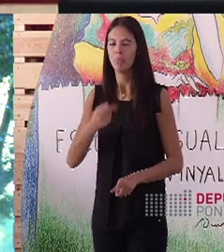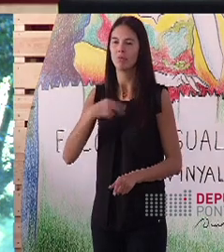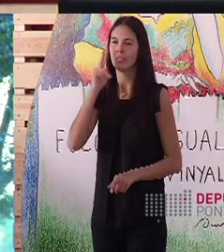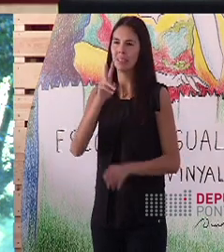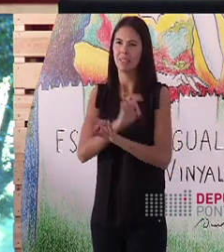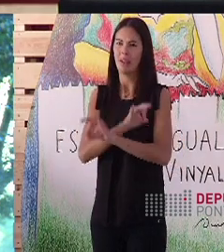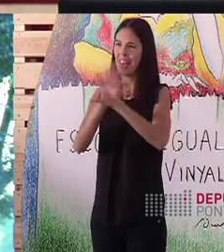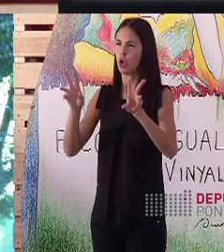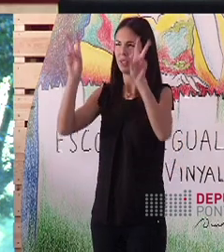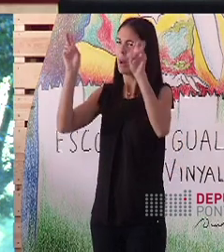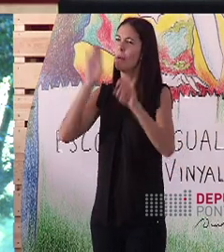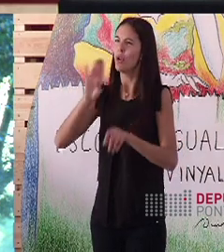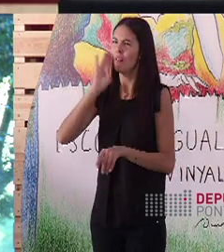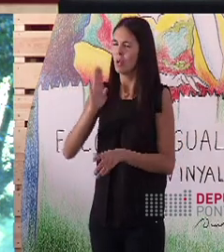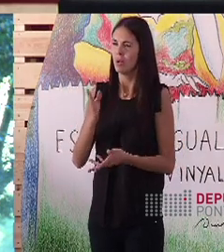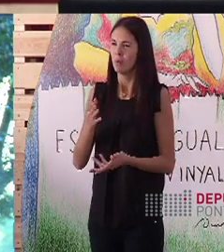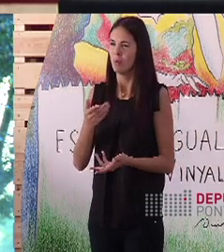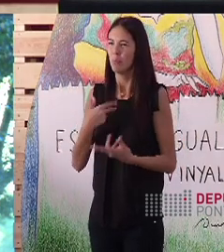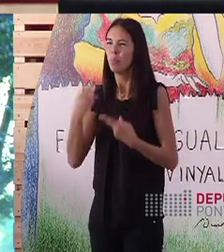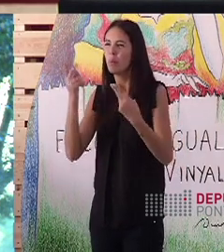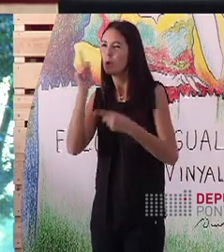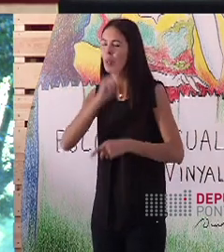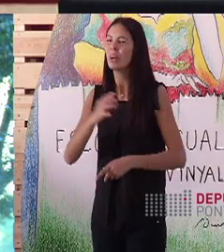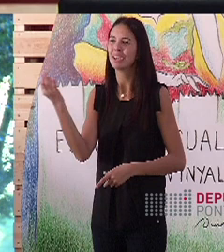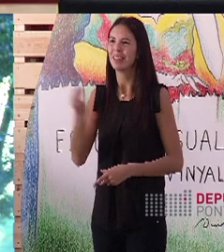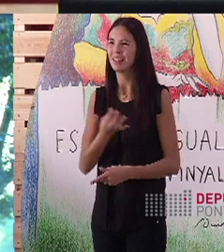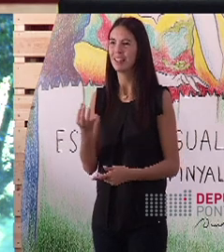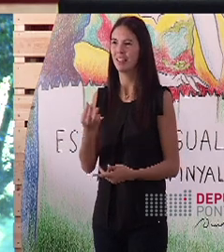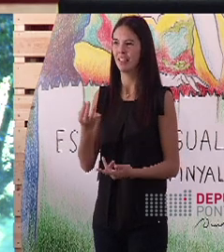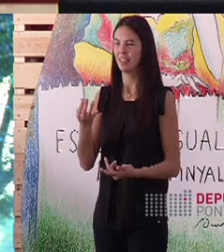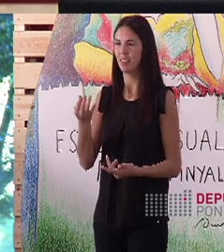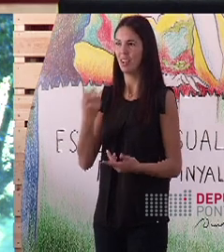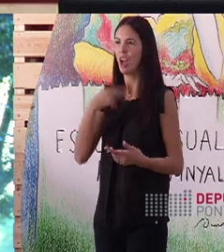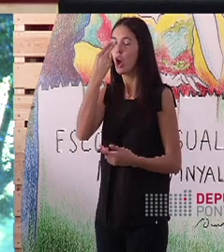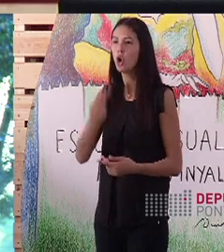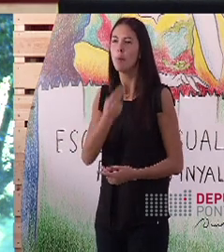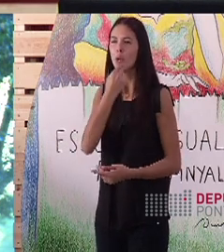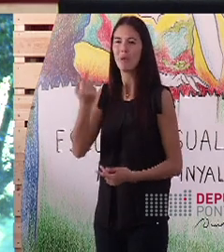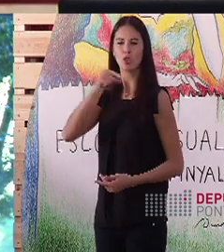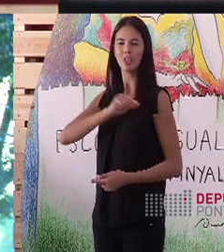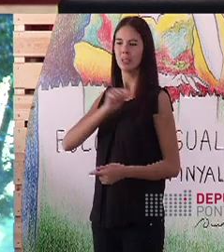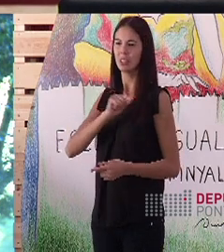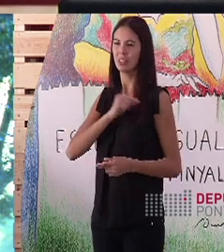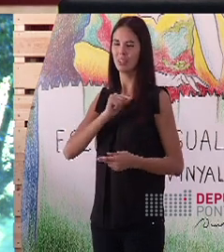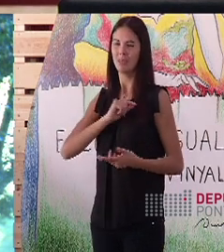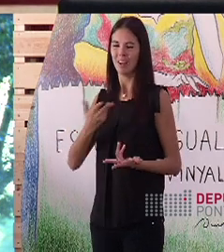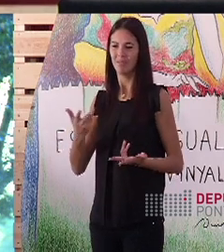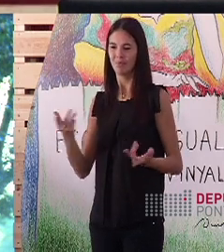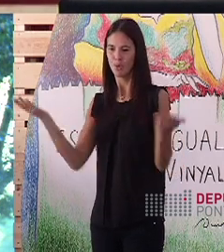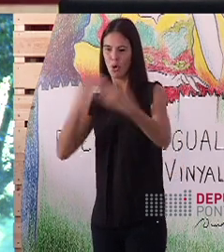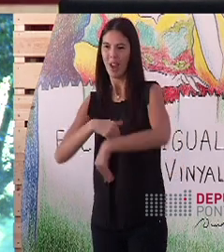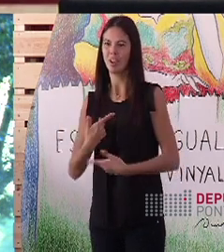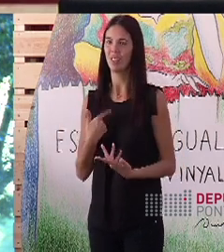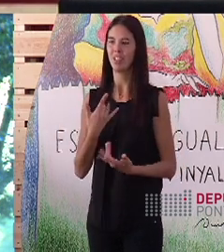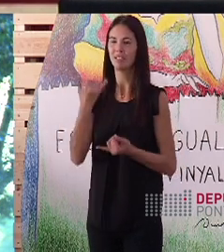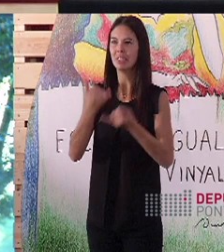bien en la pornografía, es una negación radical de cualquier tipo de compromiso emocional. Es un acto de